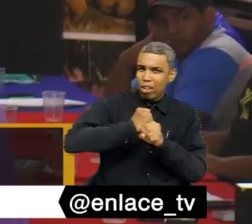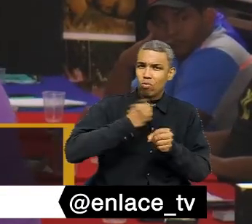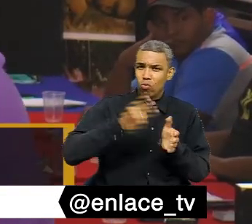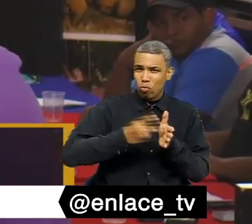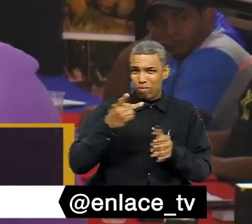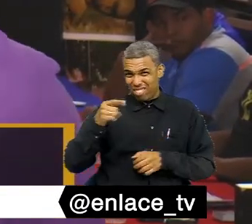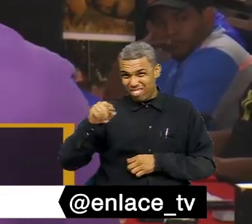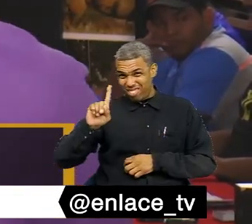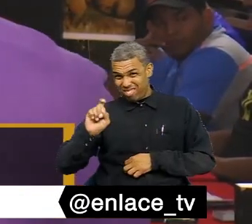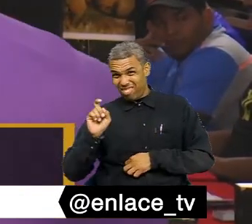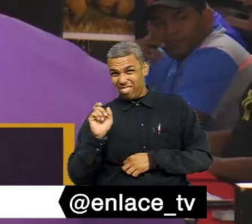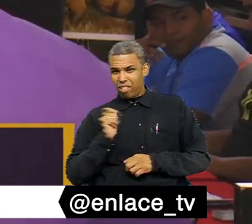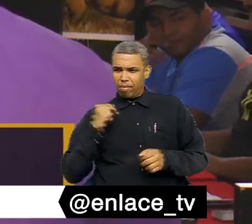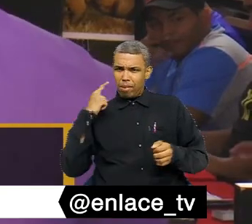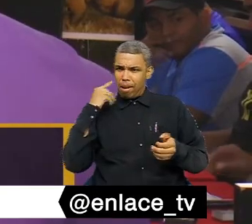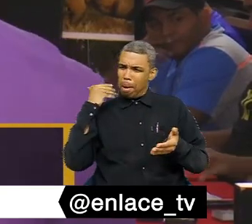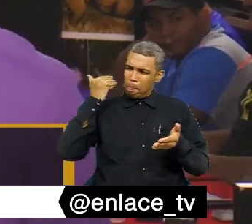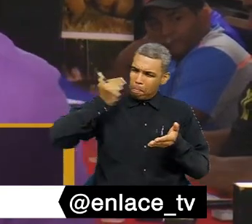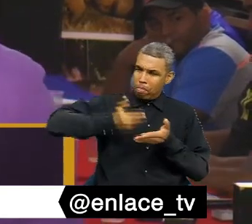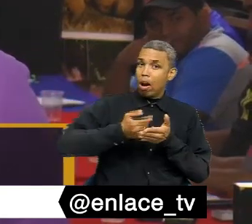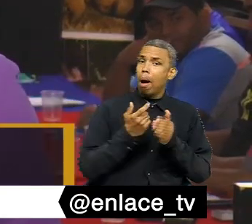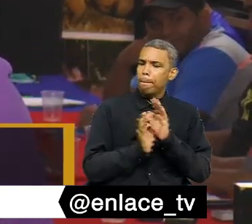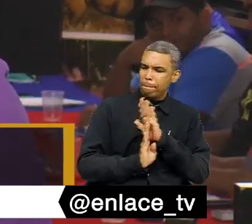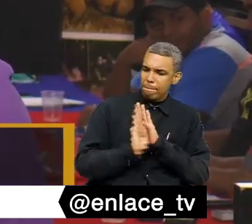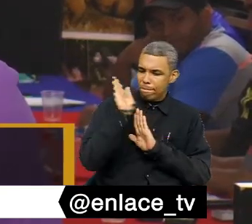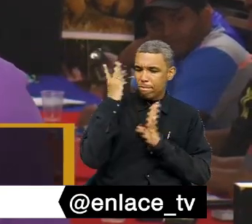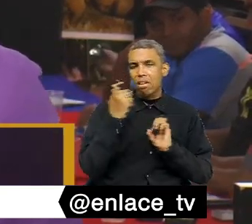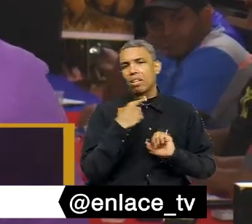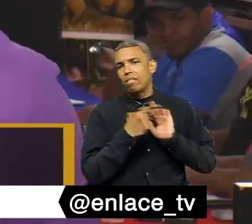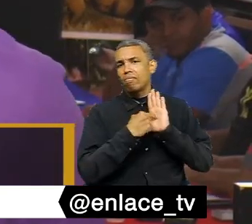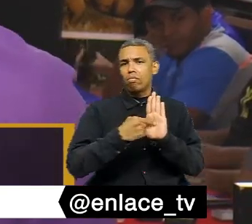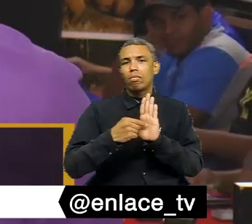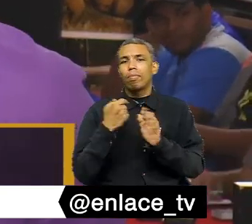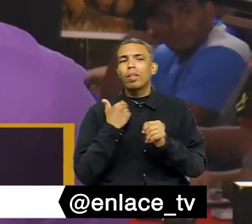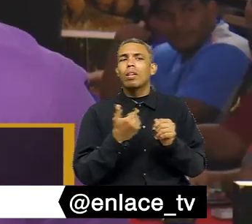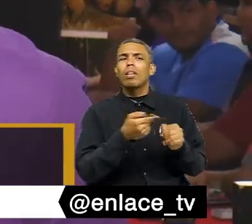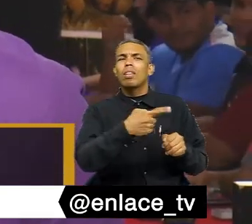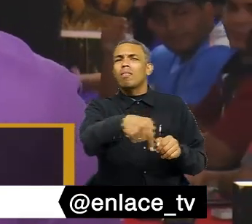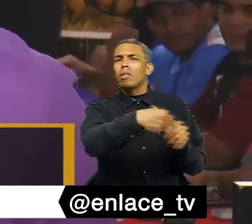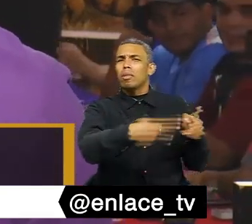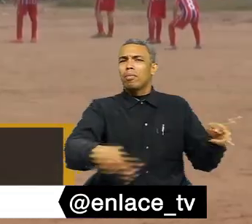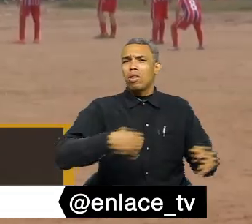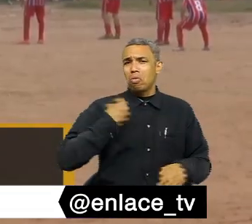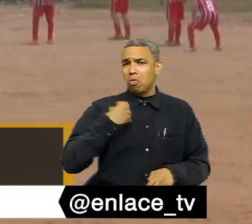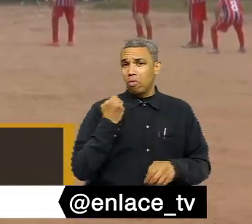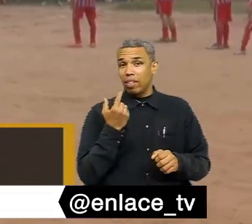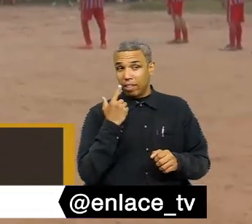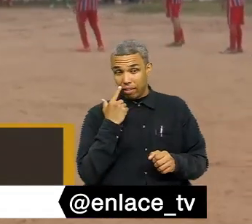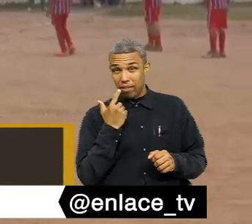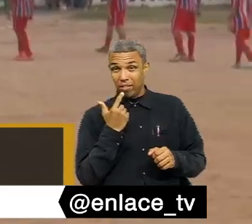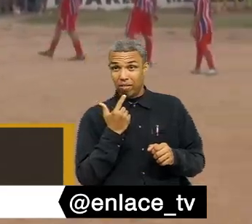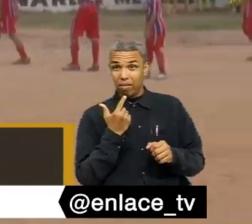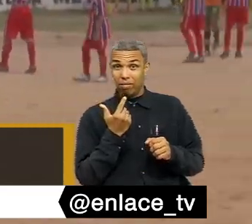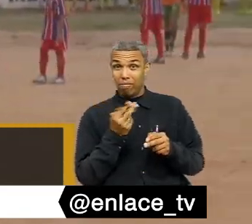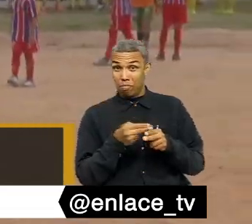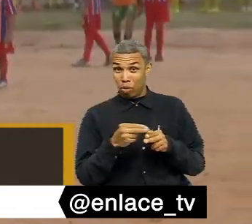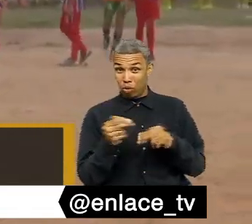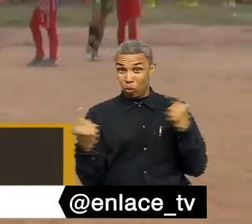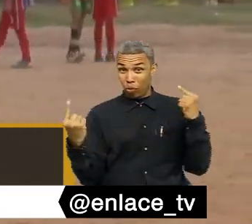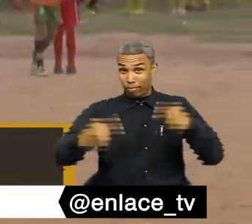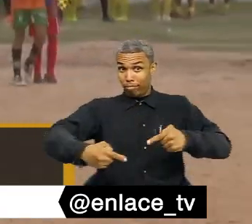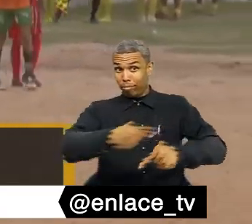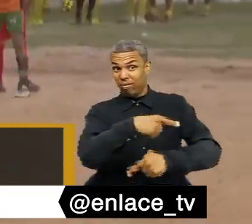está bien, por ahí vamos a descansar a algunos muchachos para ir a afrontar el partido con la responsabilidad que se merece. Mencionó que esta es una